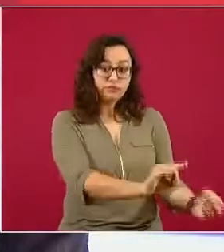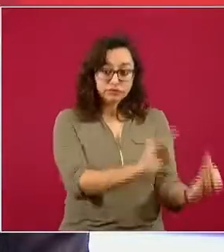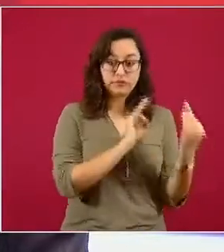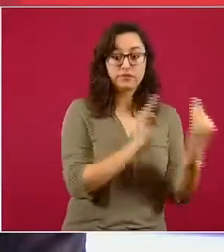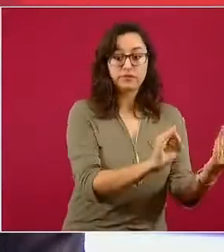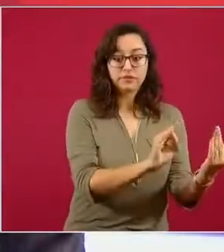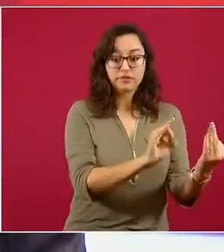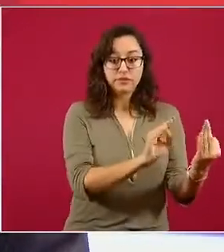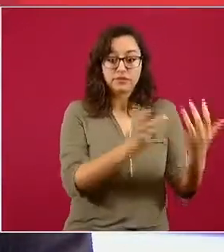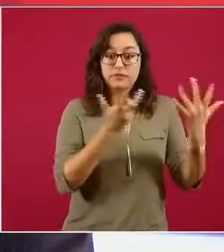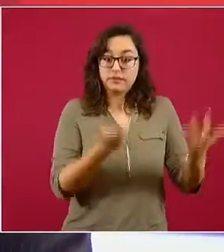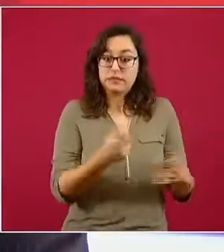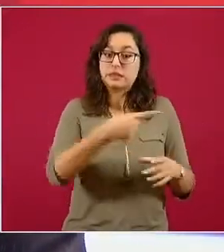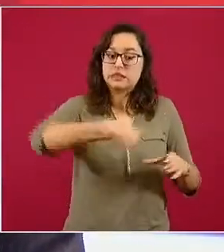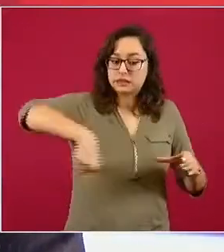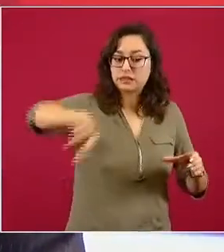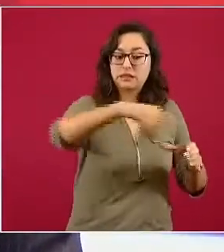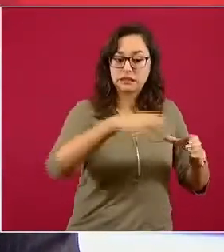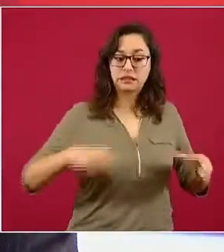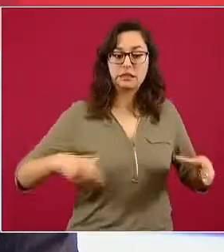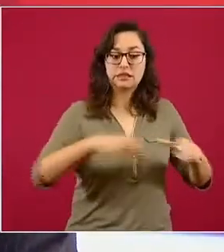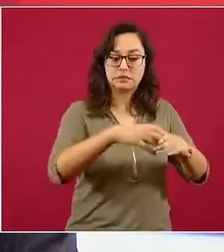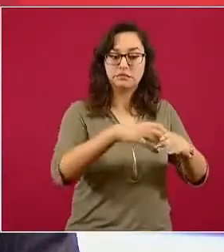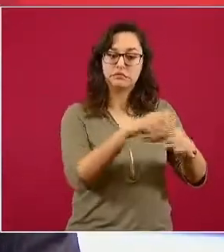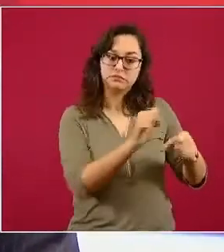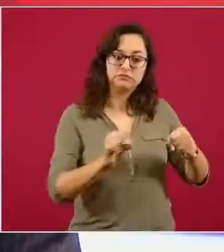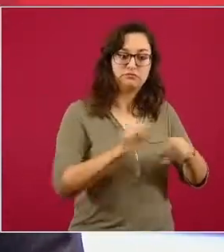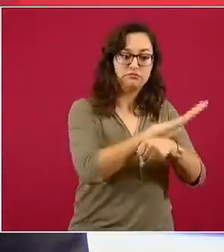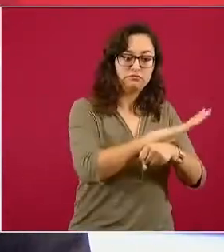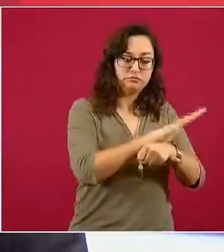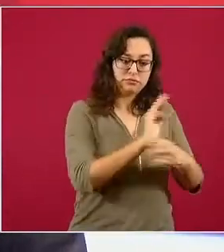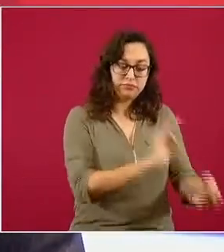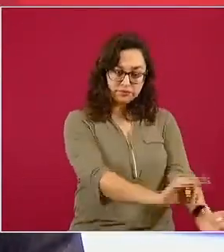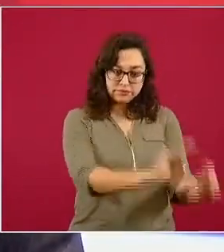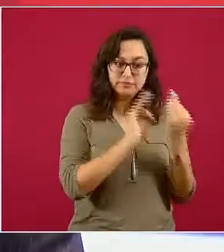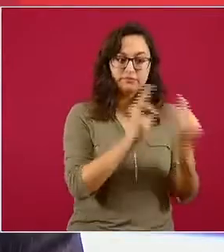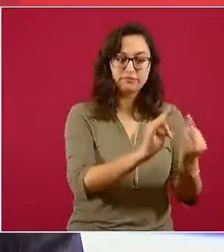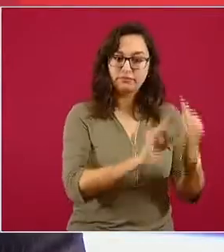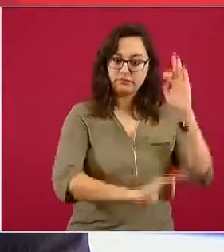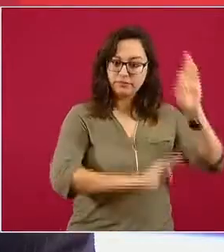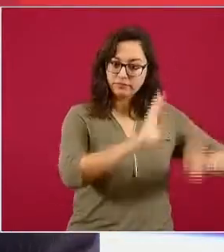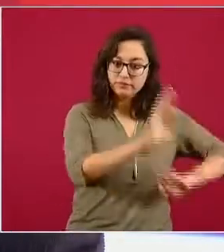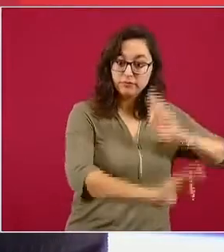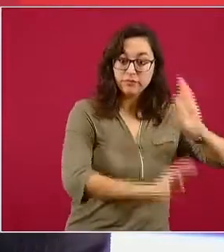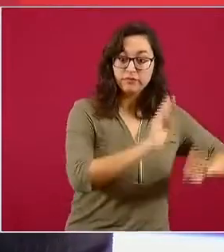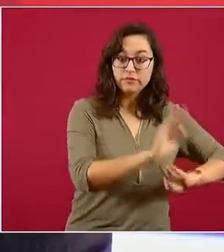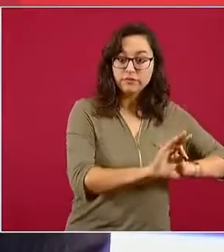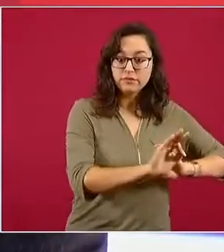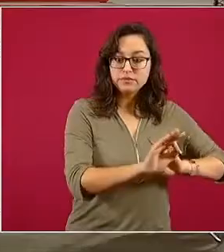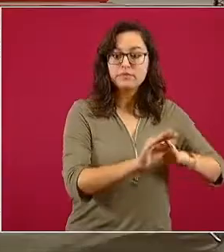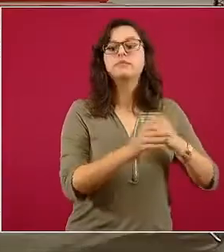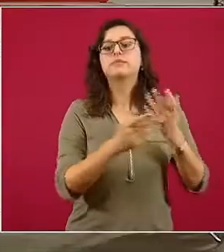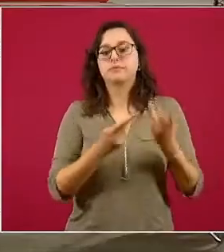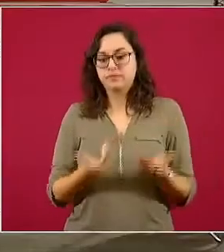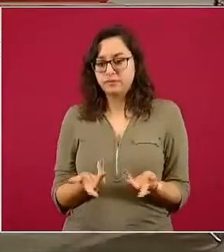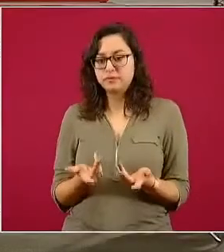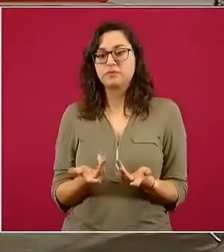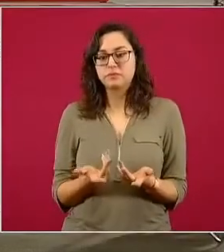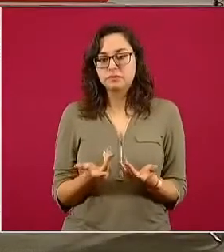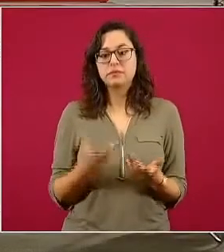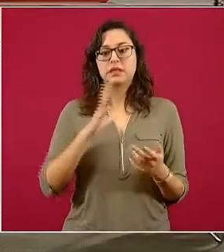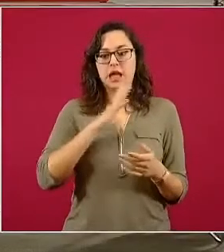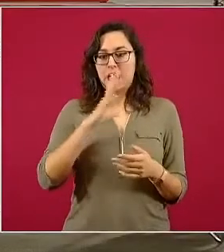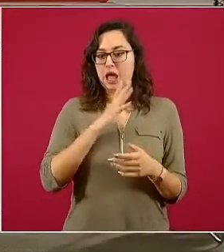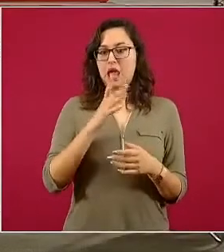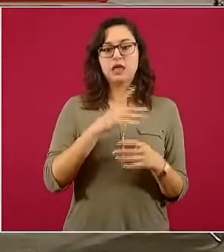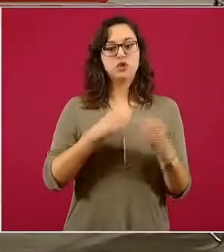a la condición de riesgo por exposición al COVID en los campos de trabajo, incluye a personal de